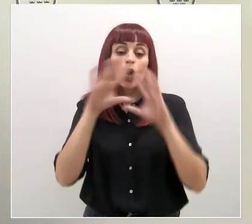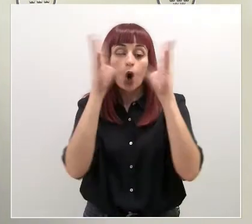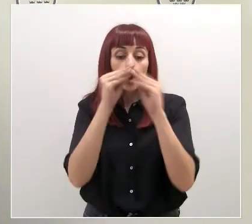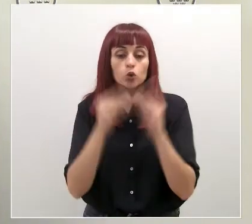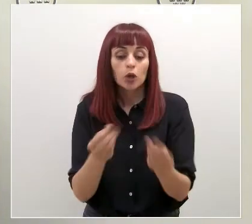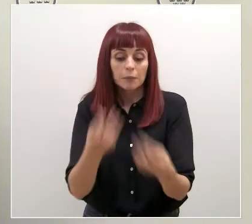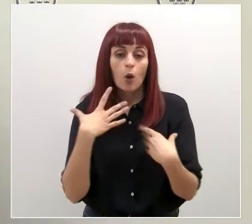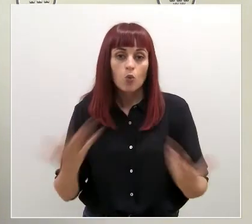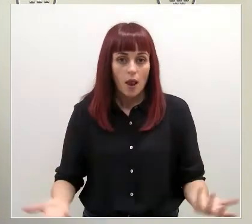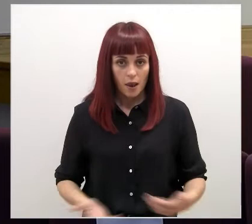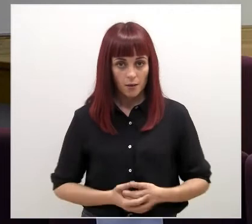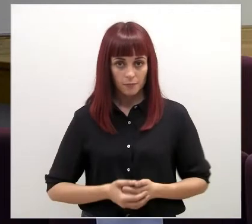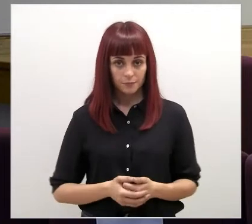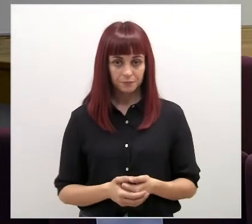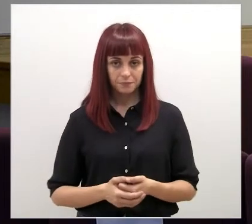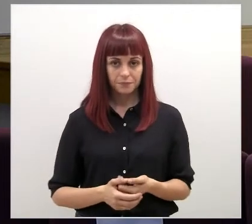llega.